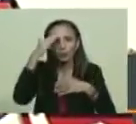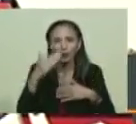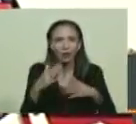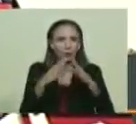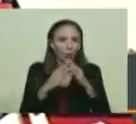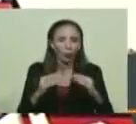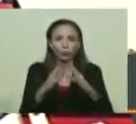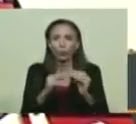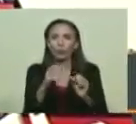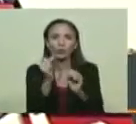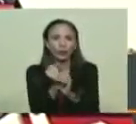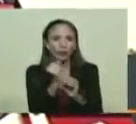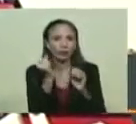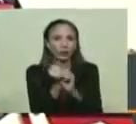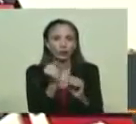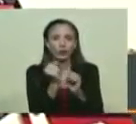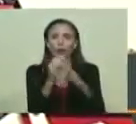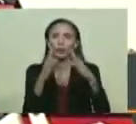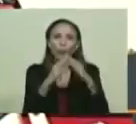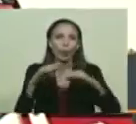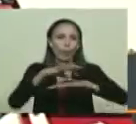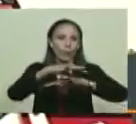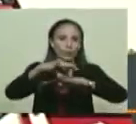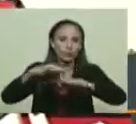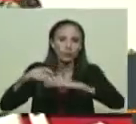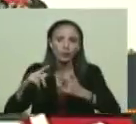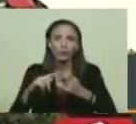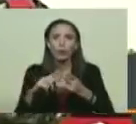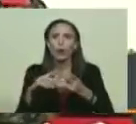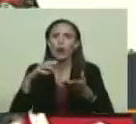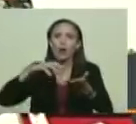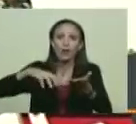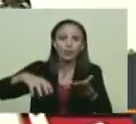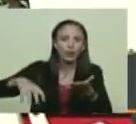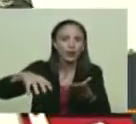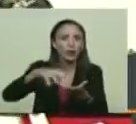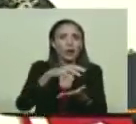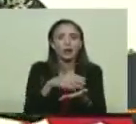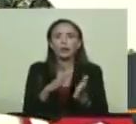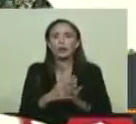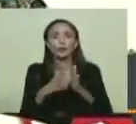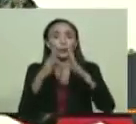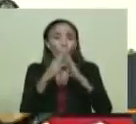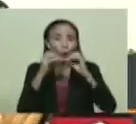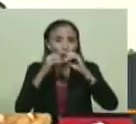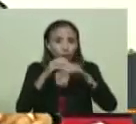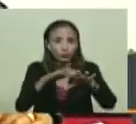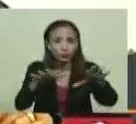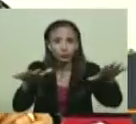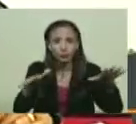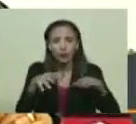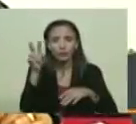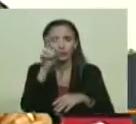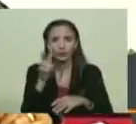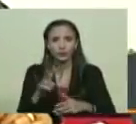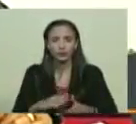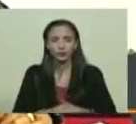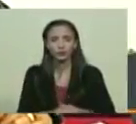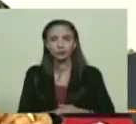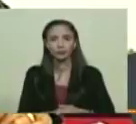para operar en todos los municipios, estados del país, fuerzas de acciones especiales a lo largo y ancho del país. Pérez